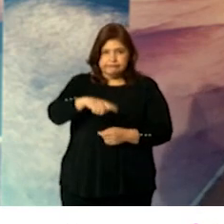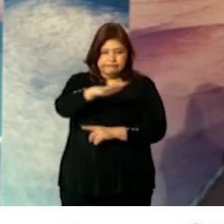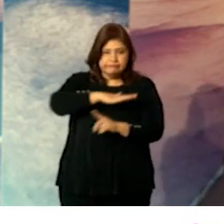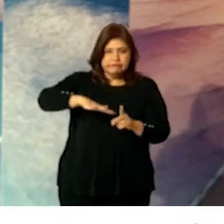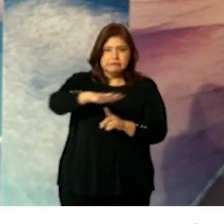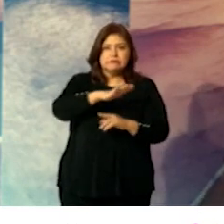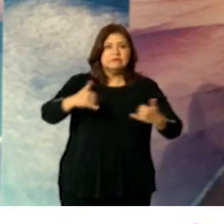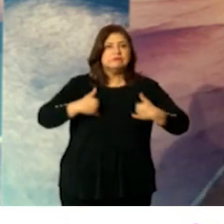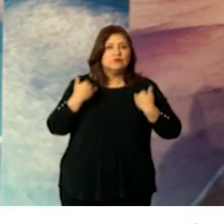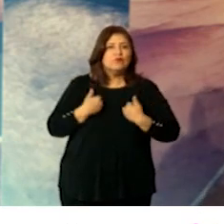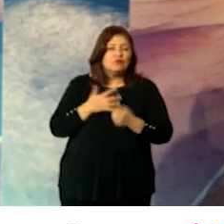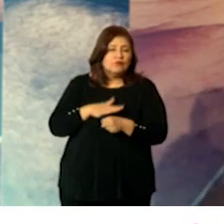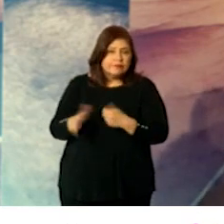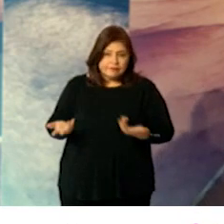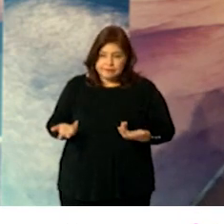a esa juventud